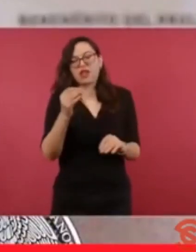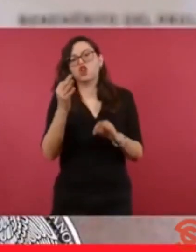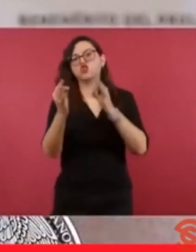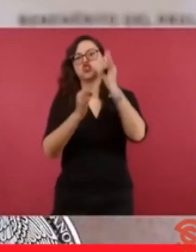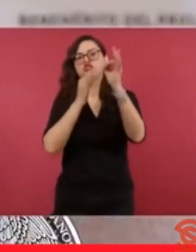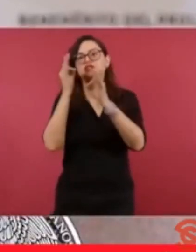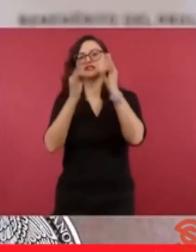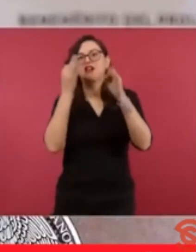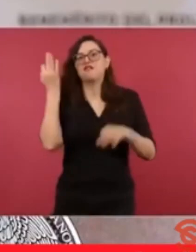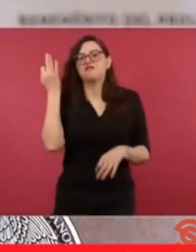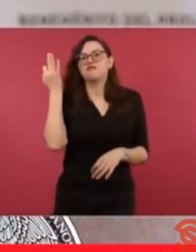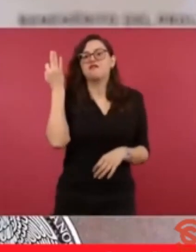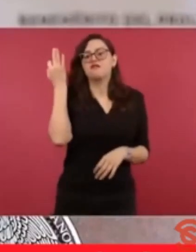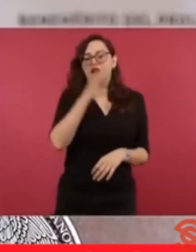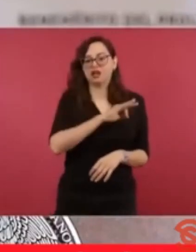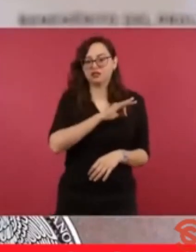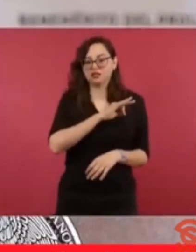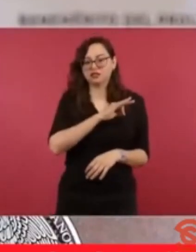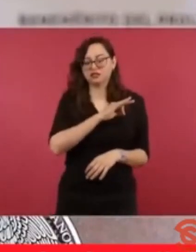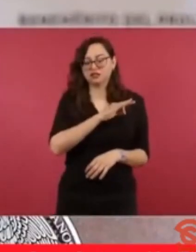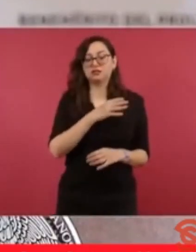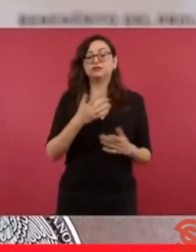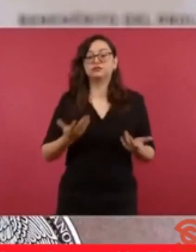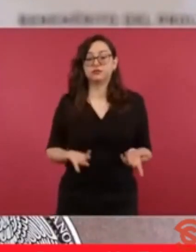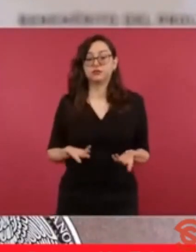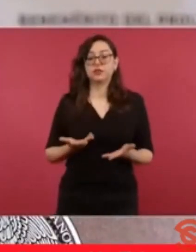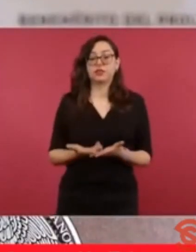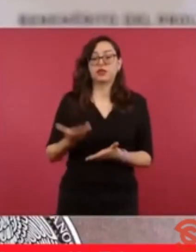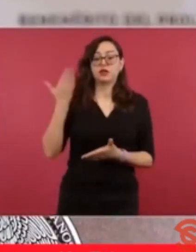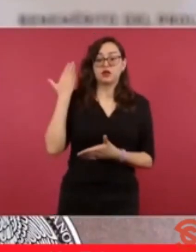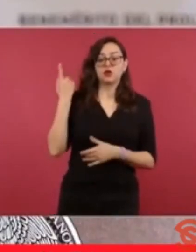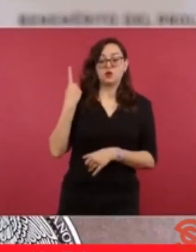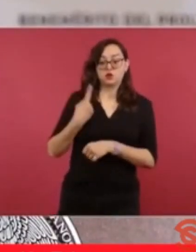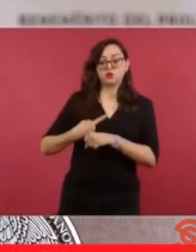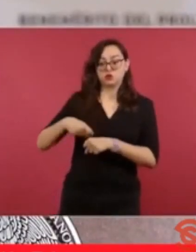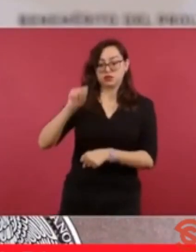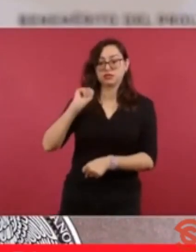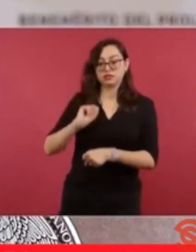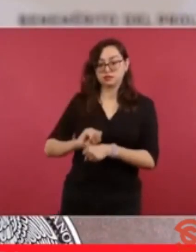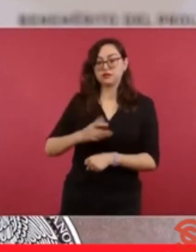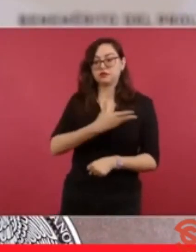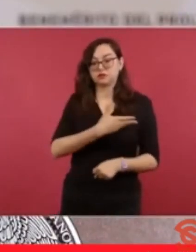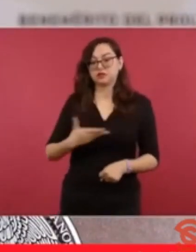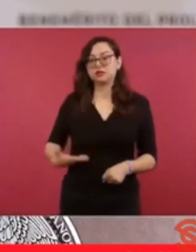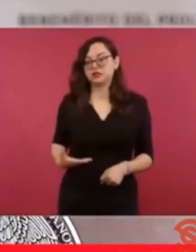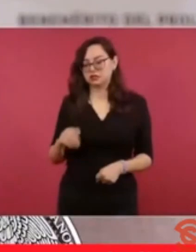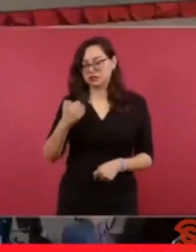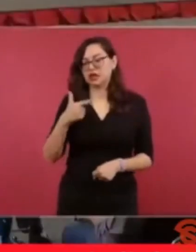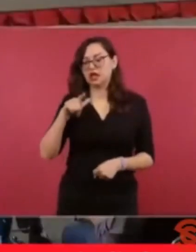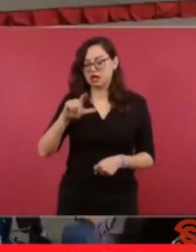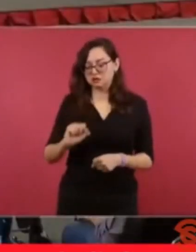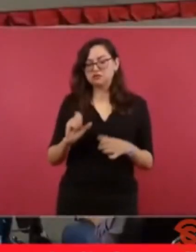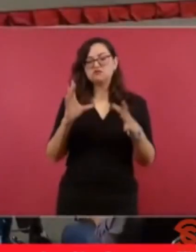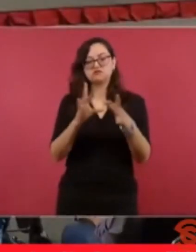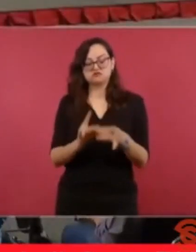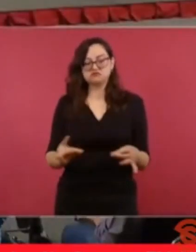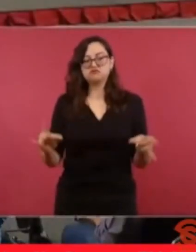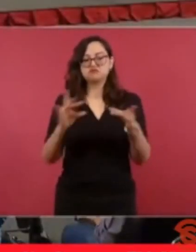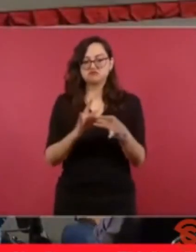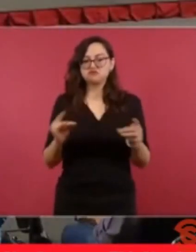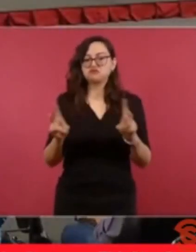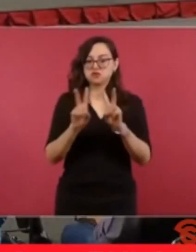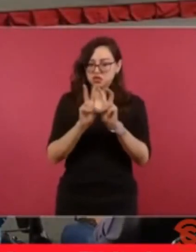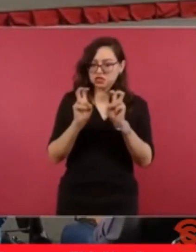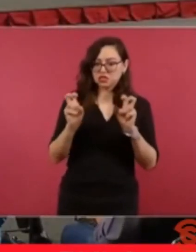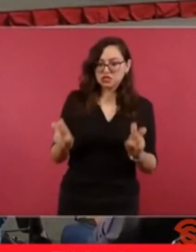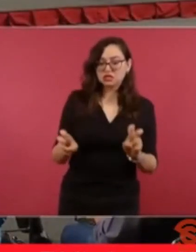la República, Andrés Manuel López Obrador, la semana pasada hablaba sobre esto en la mañanera, incluso